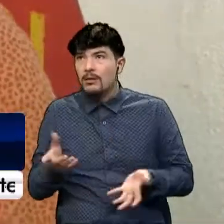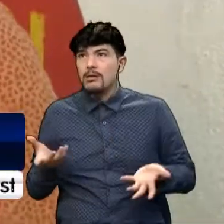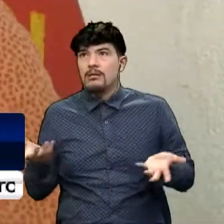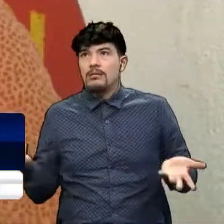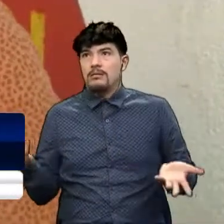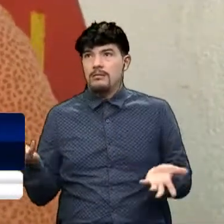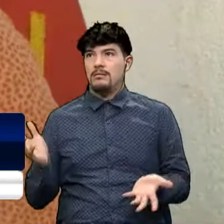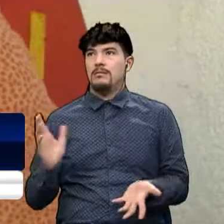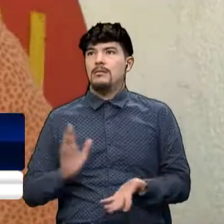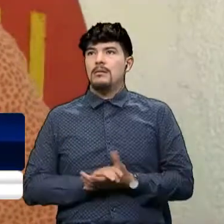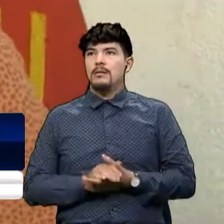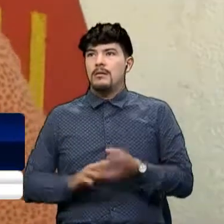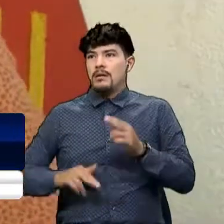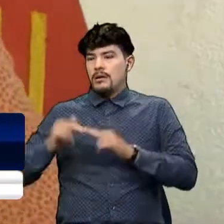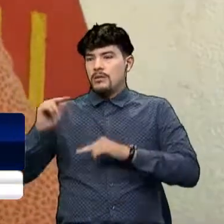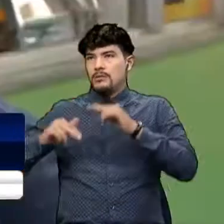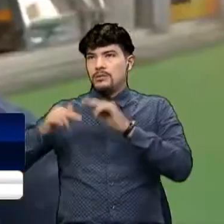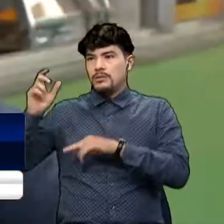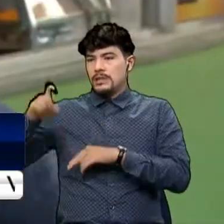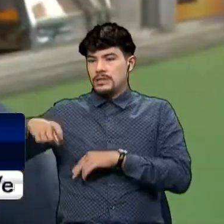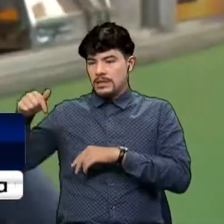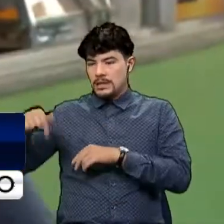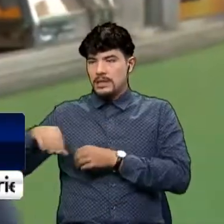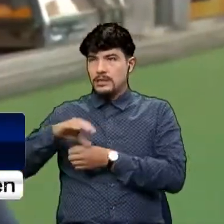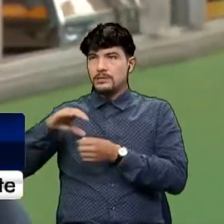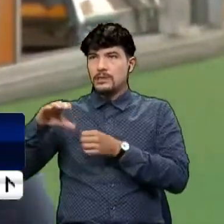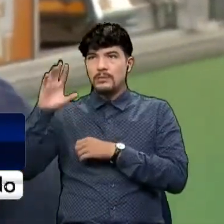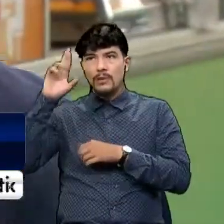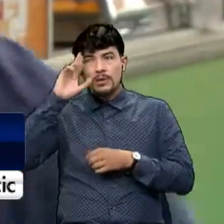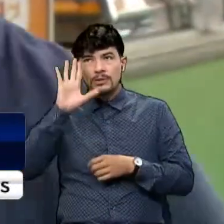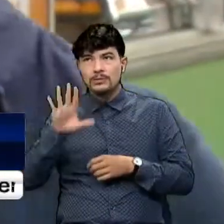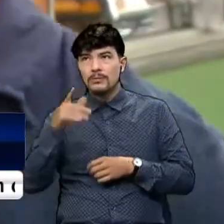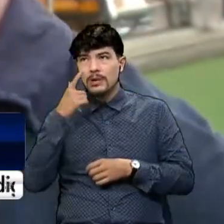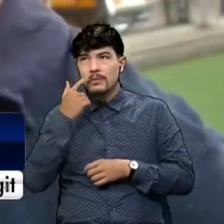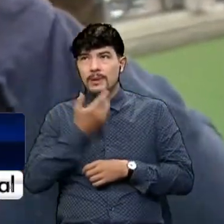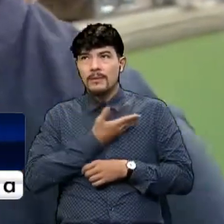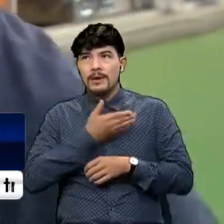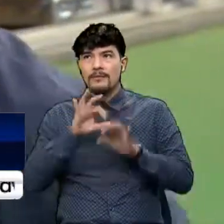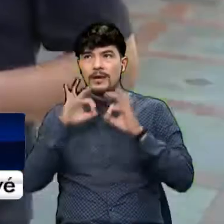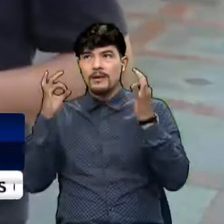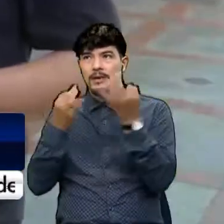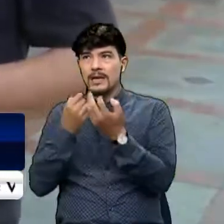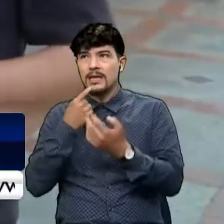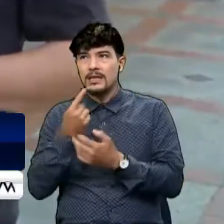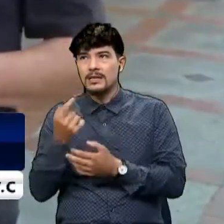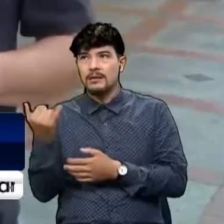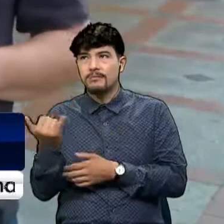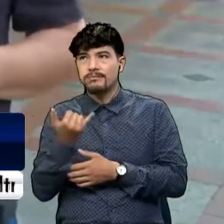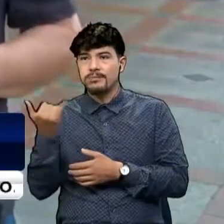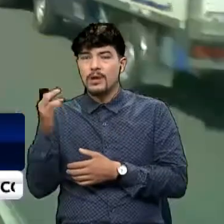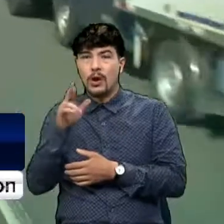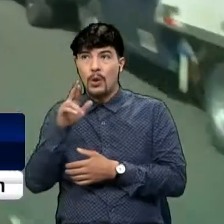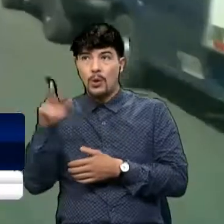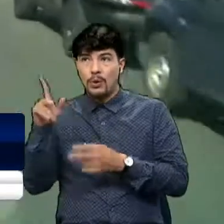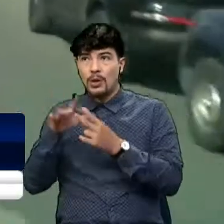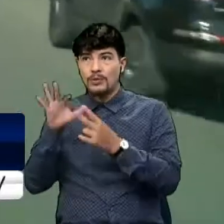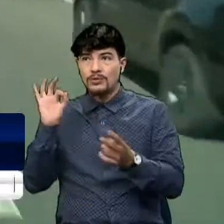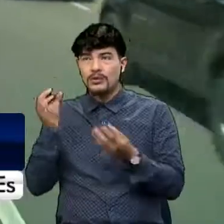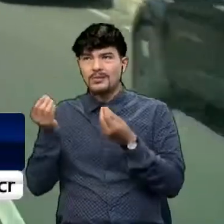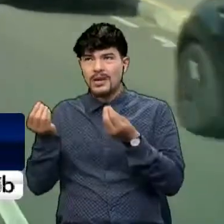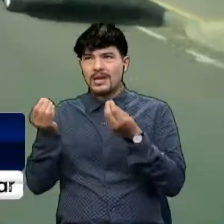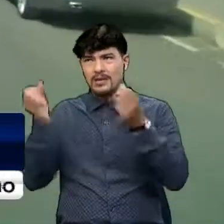es una obra necesaria para la ciudad padres de familia de la normal aseguran que existe otra opción para